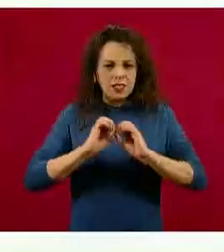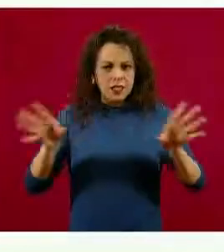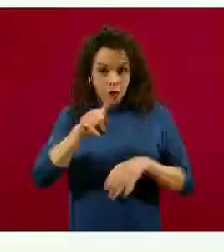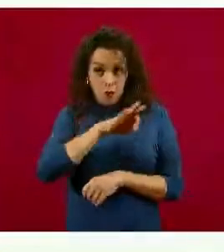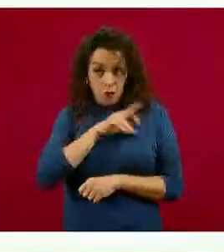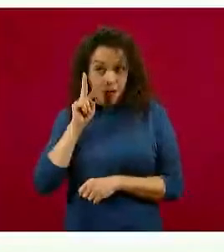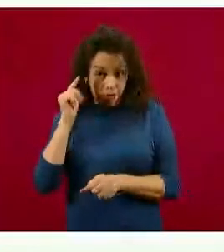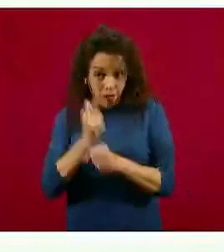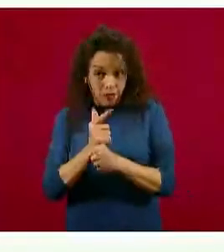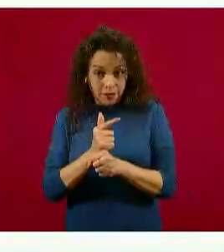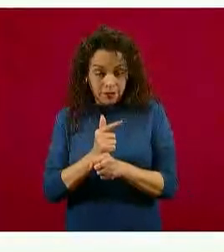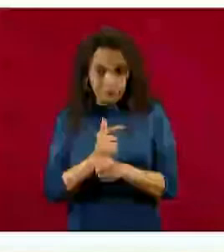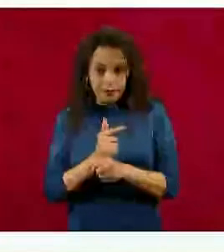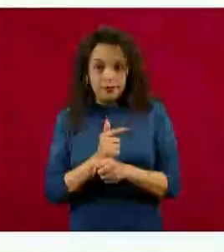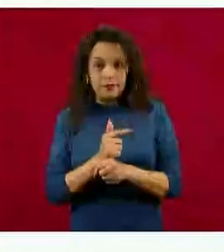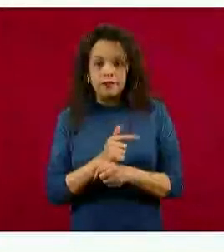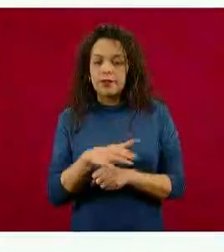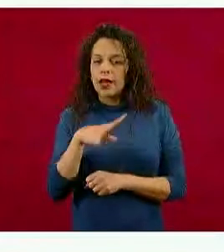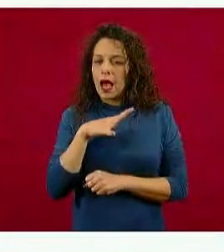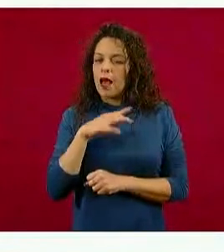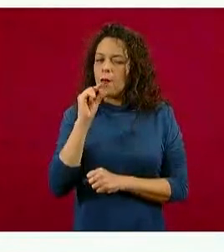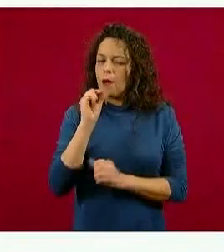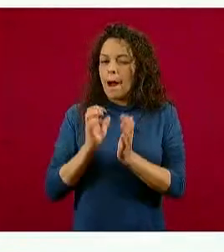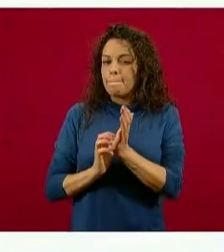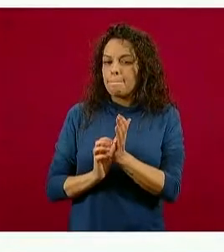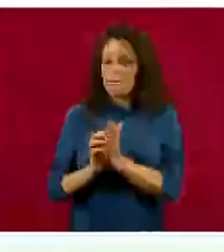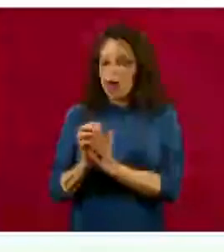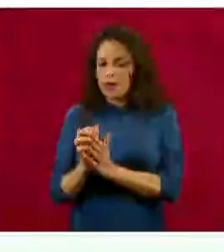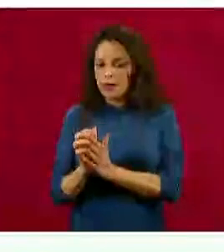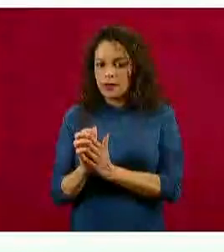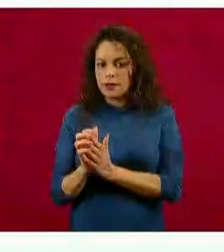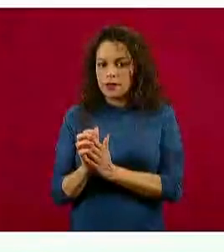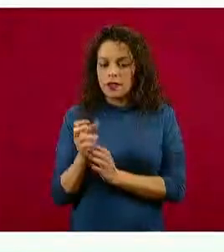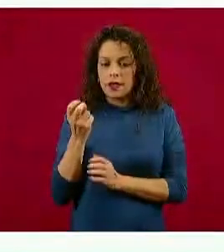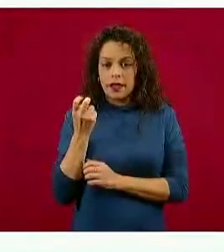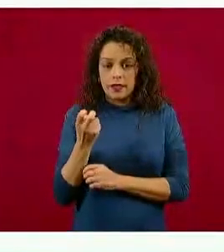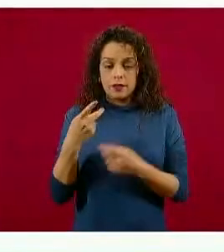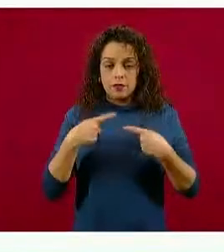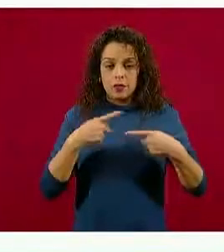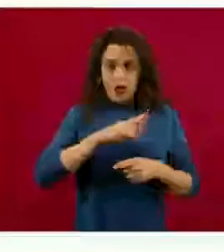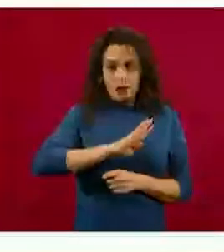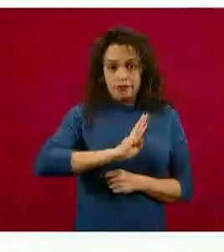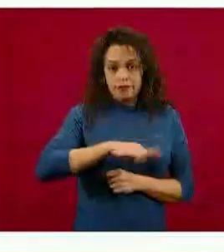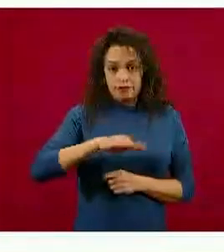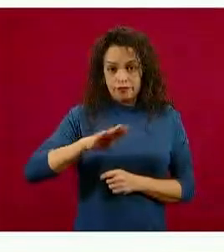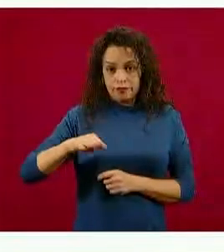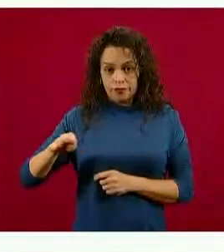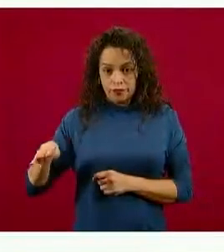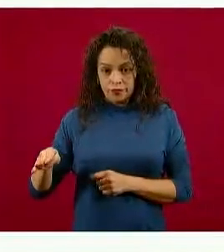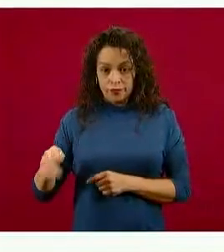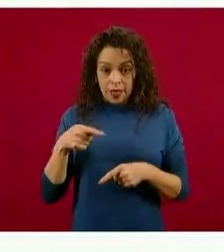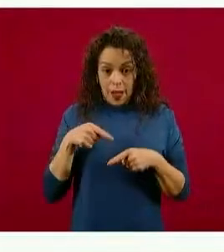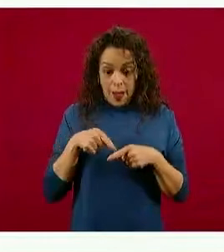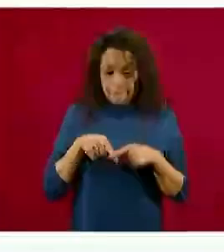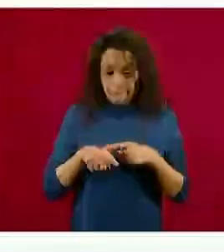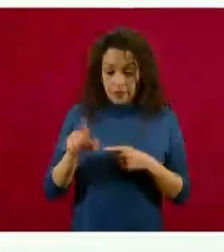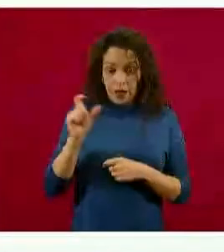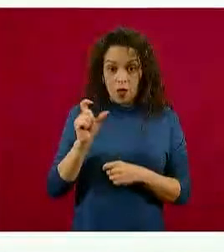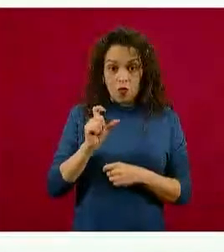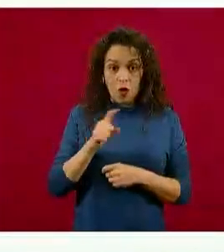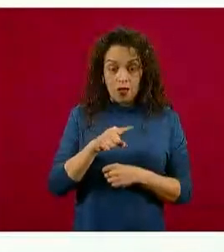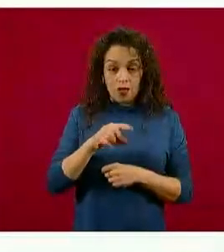que hubo una, digamos, mayor proporción de estas defunciones al principio de la